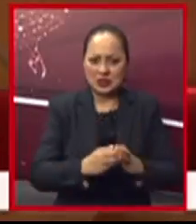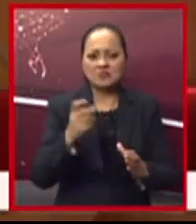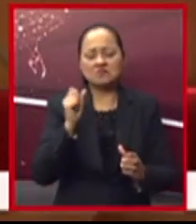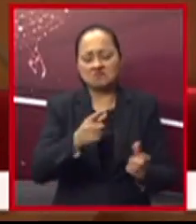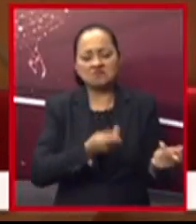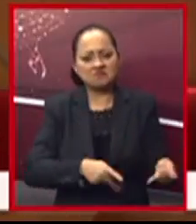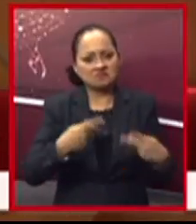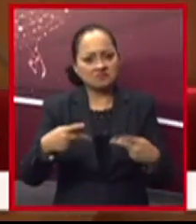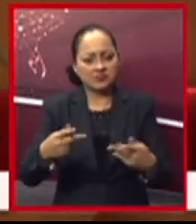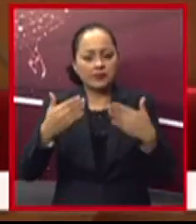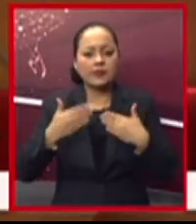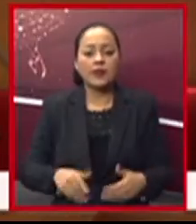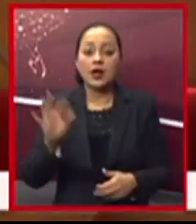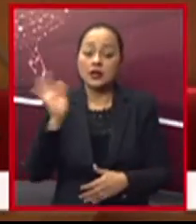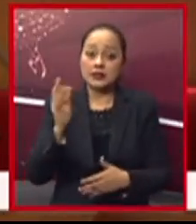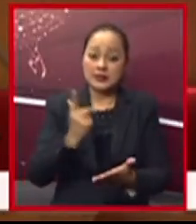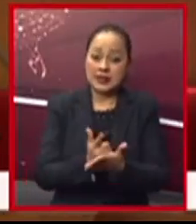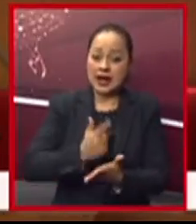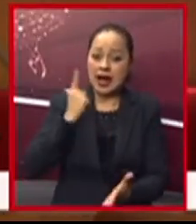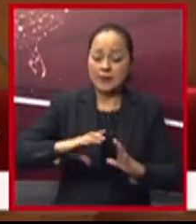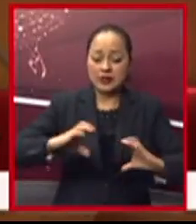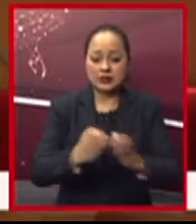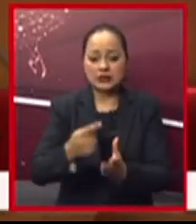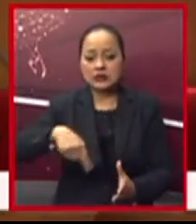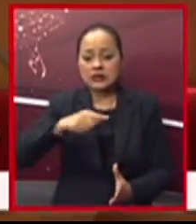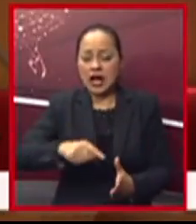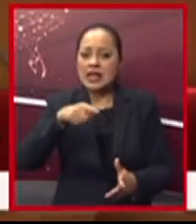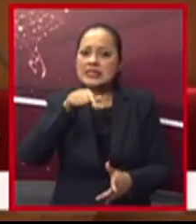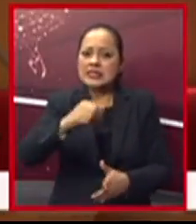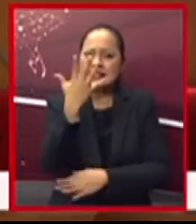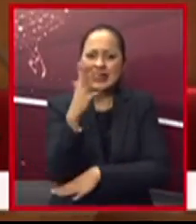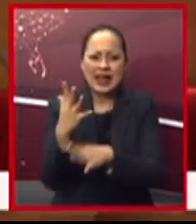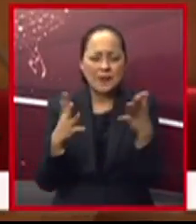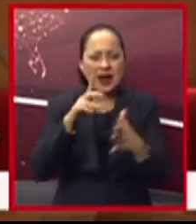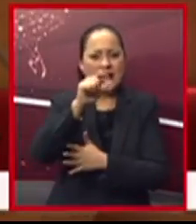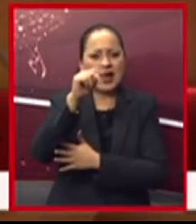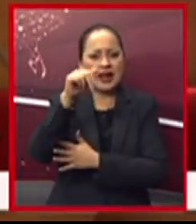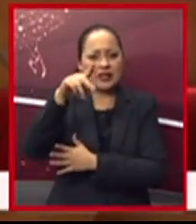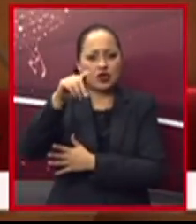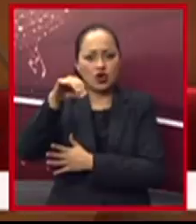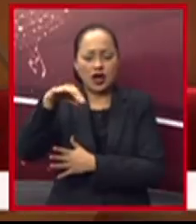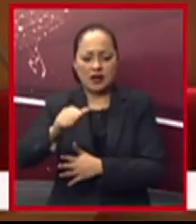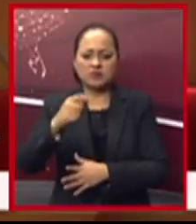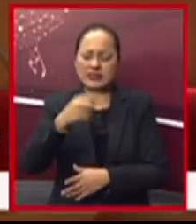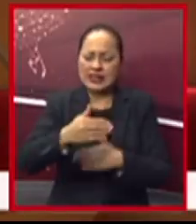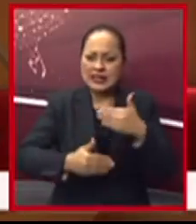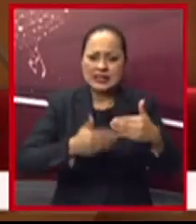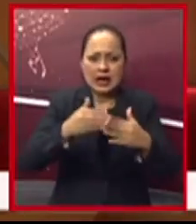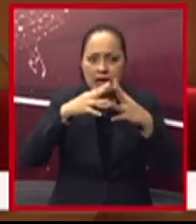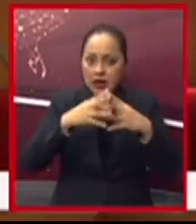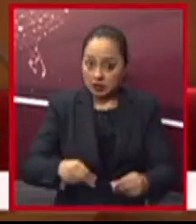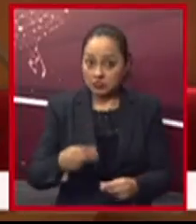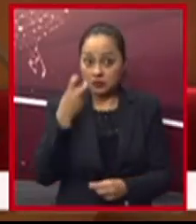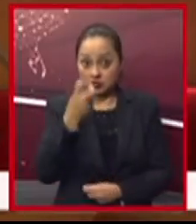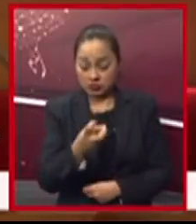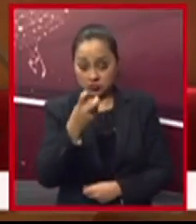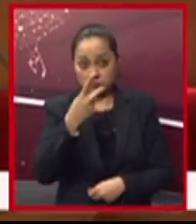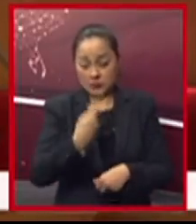Si se agrava la situación, la selva lacandona seguirá degradándose hasta desaparecer, y no lo pongo en términos de tragedia,